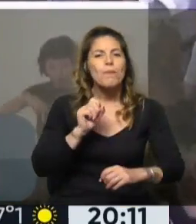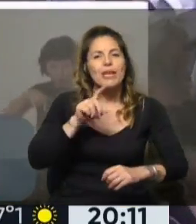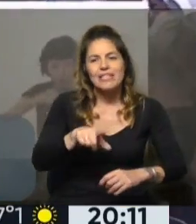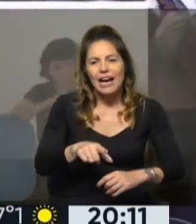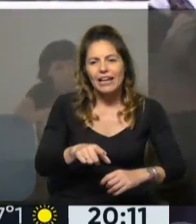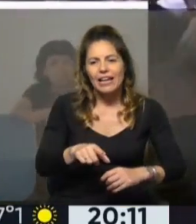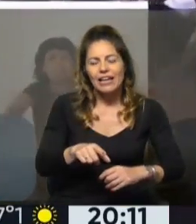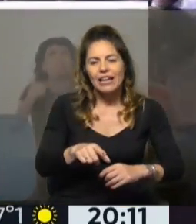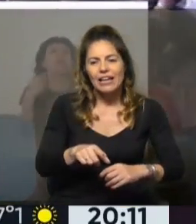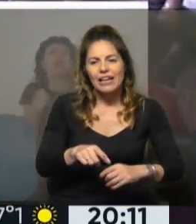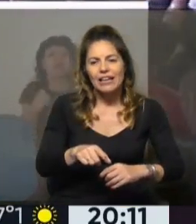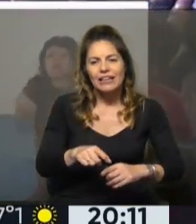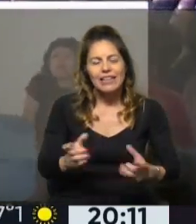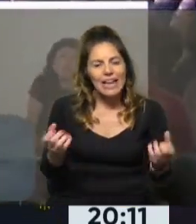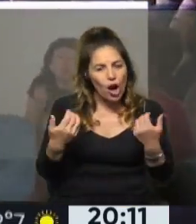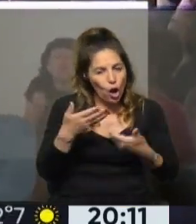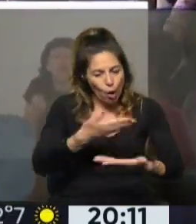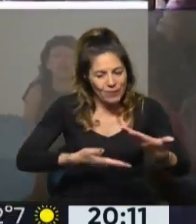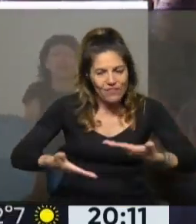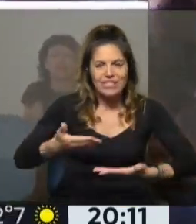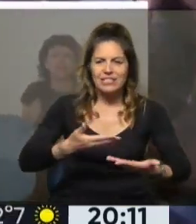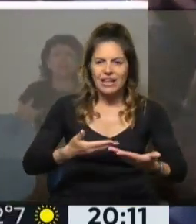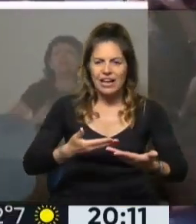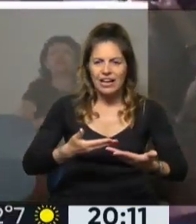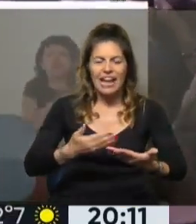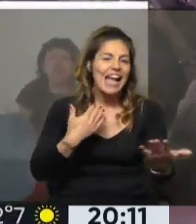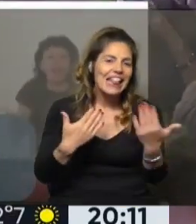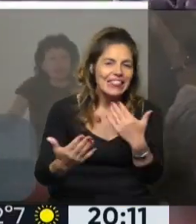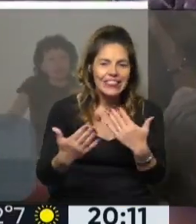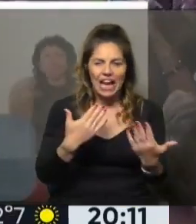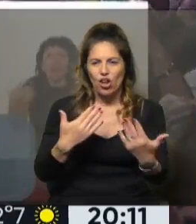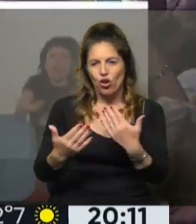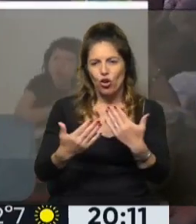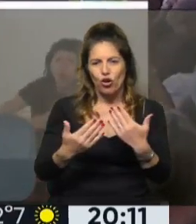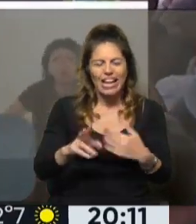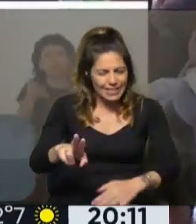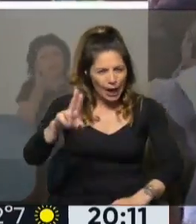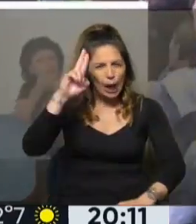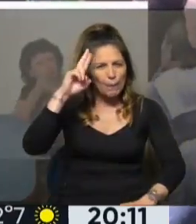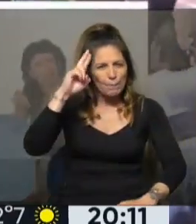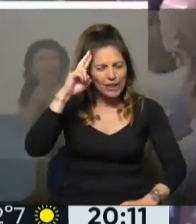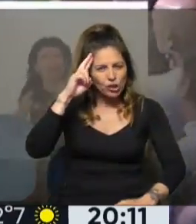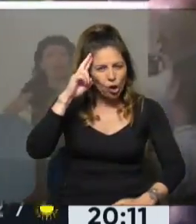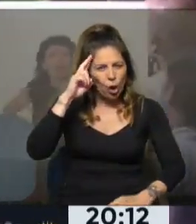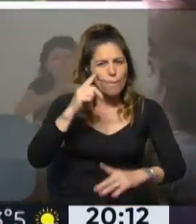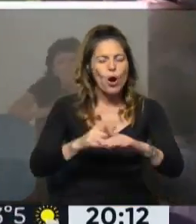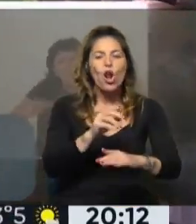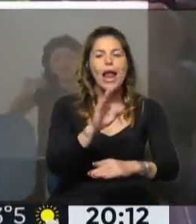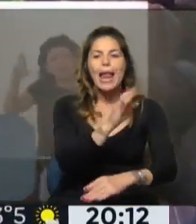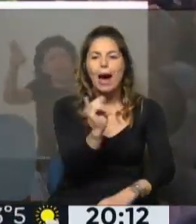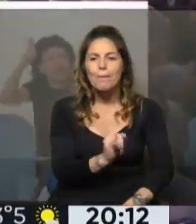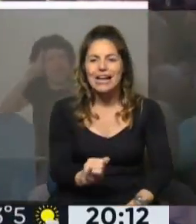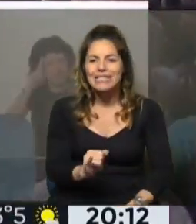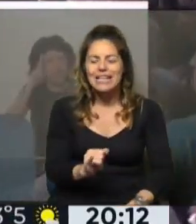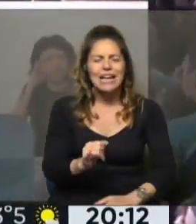mensaje de que la convivencia el diálogo y el respeto por la paz frente